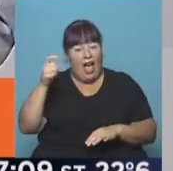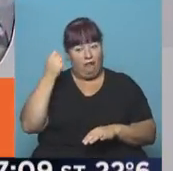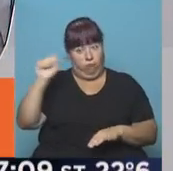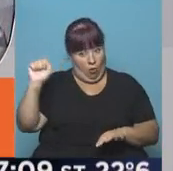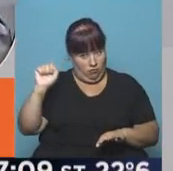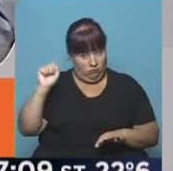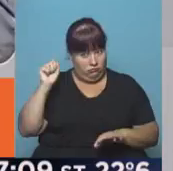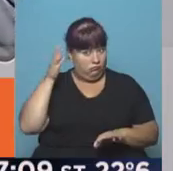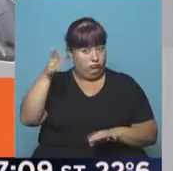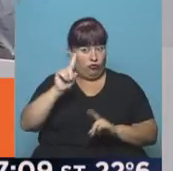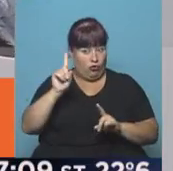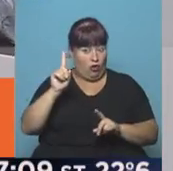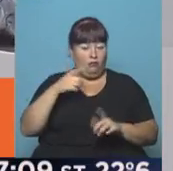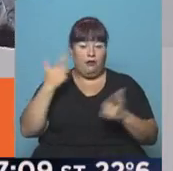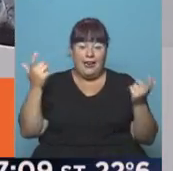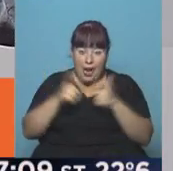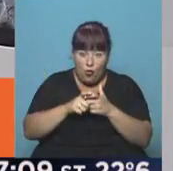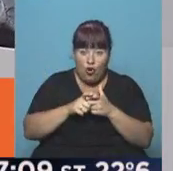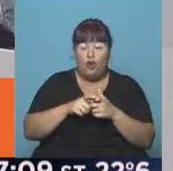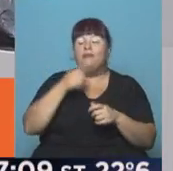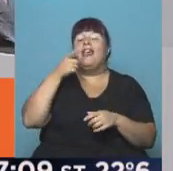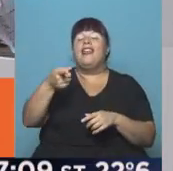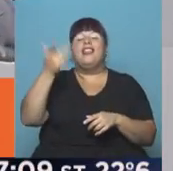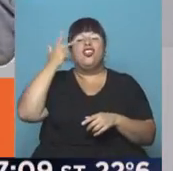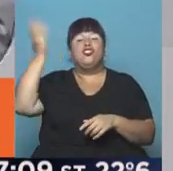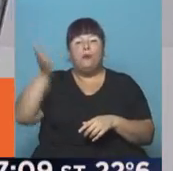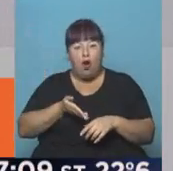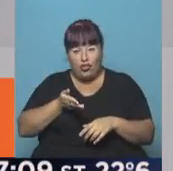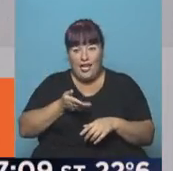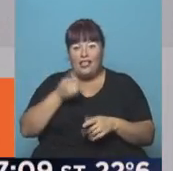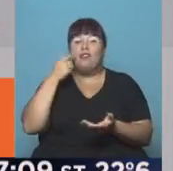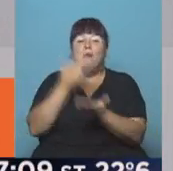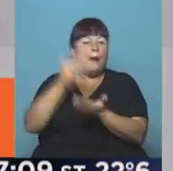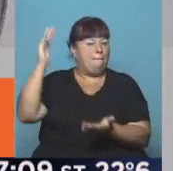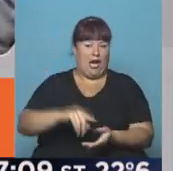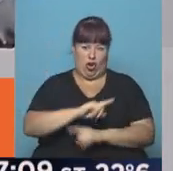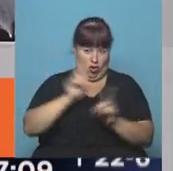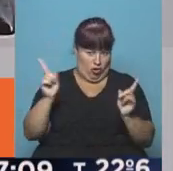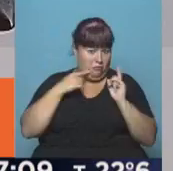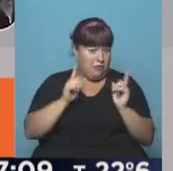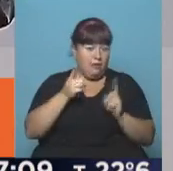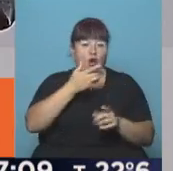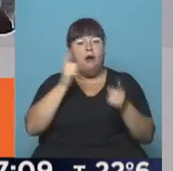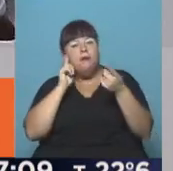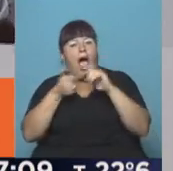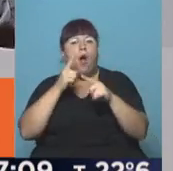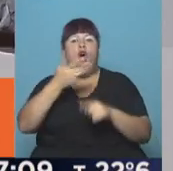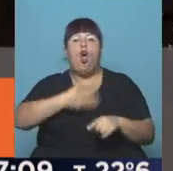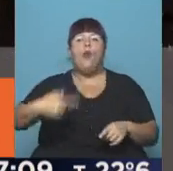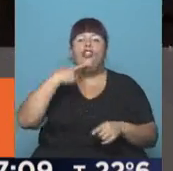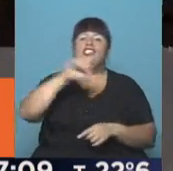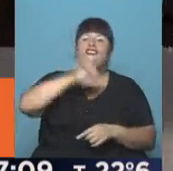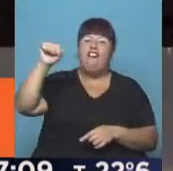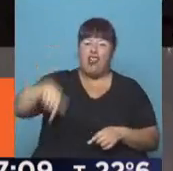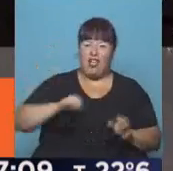va a bajar en el 18% que anunció, en concordancia con lo que estima el gobierno que será la